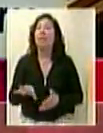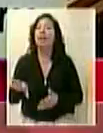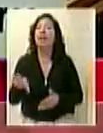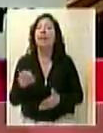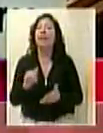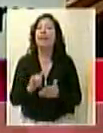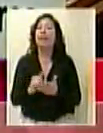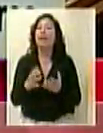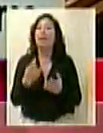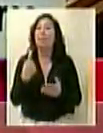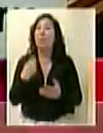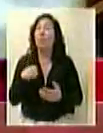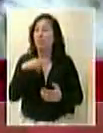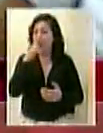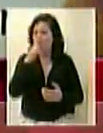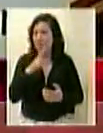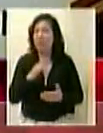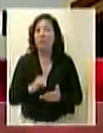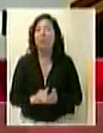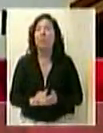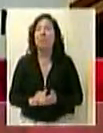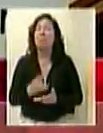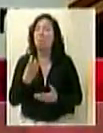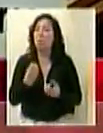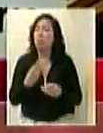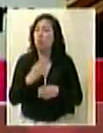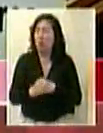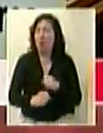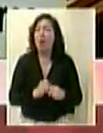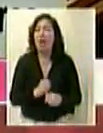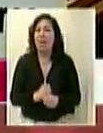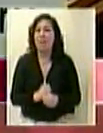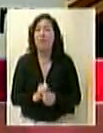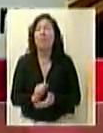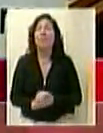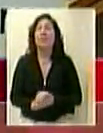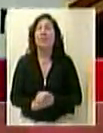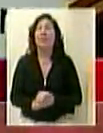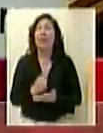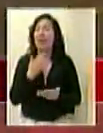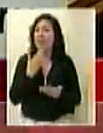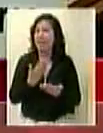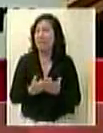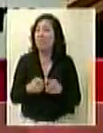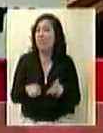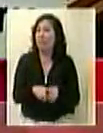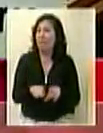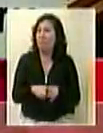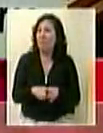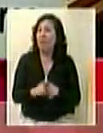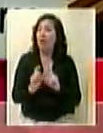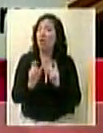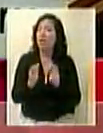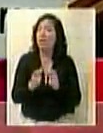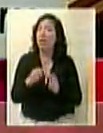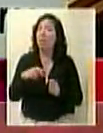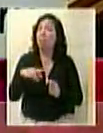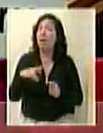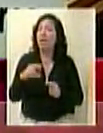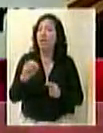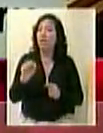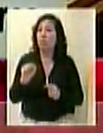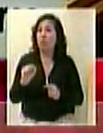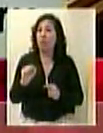qué es lo que queremos para nuestro Perú. Por muchos años, agradecemos también la presencia de nuestra colega Marisol Pérez